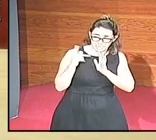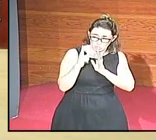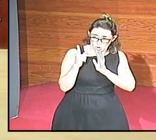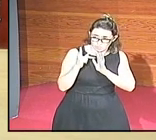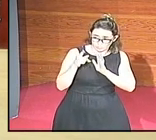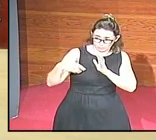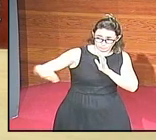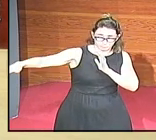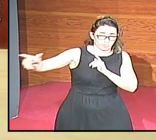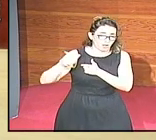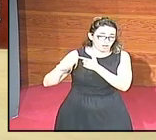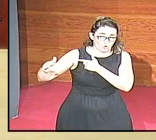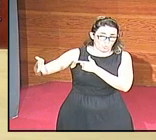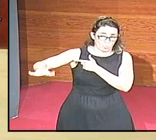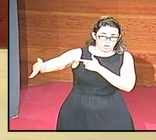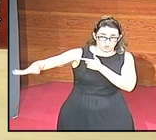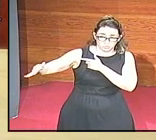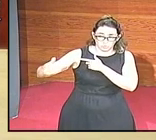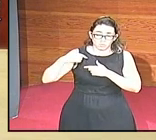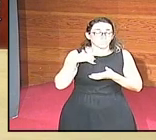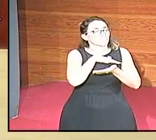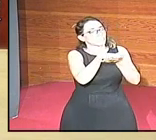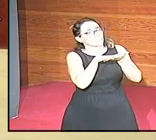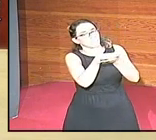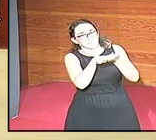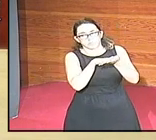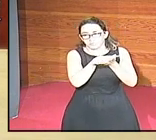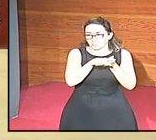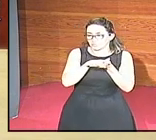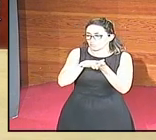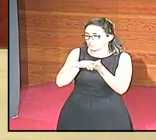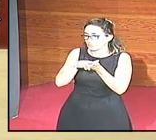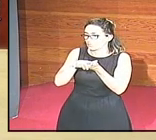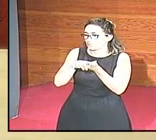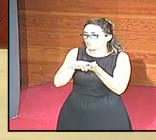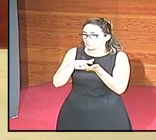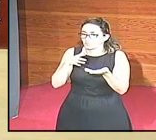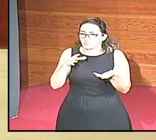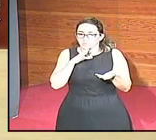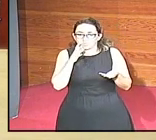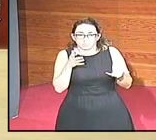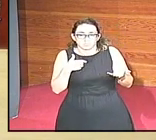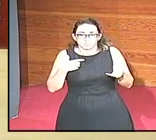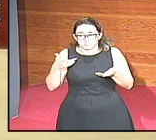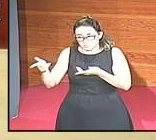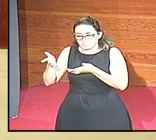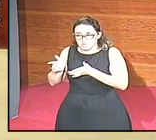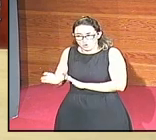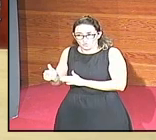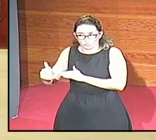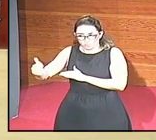muere la gente, por causas mucho más nobles, como es que mi hijo tenga un futuro, me parece, de